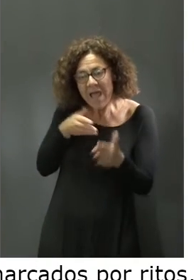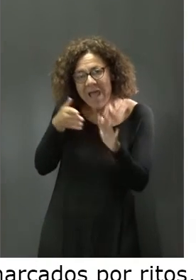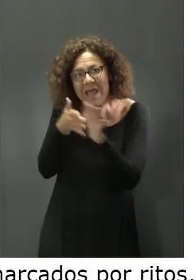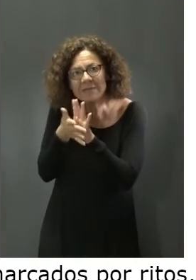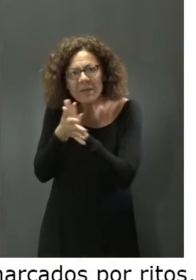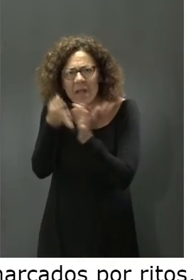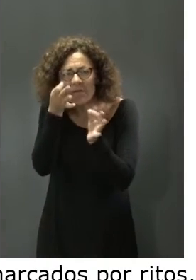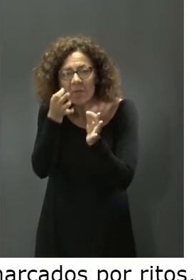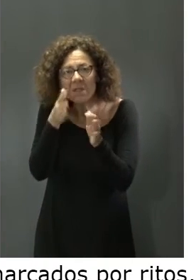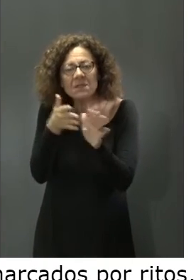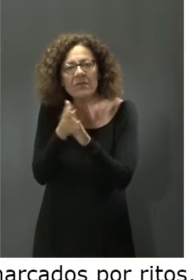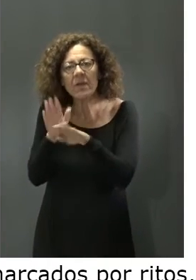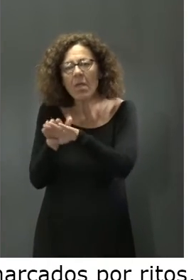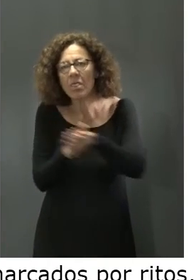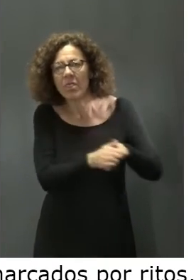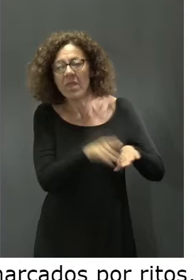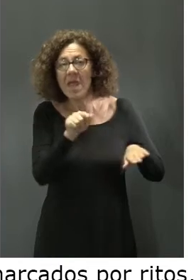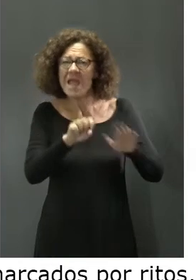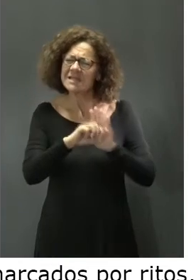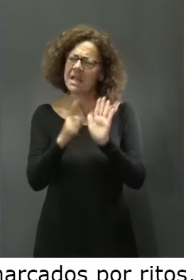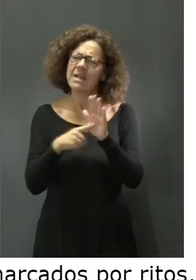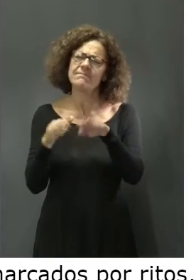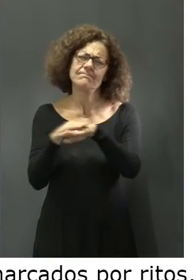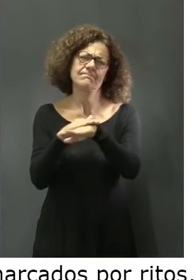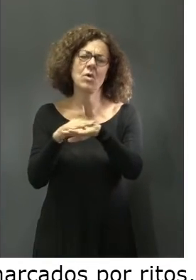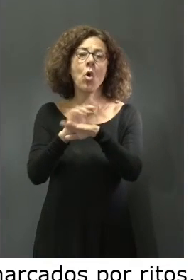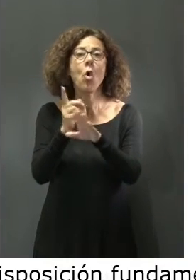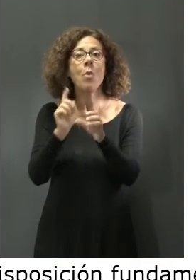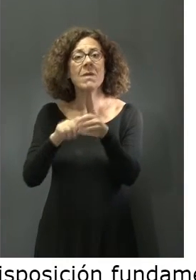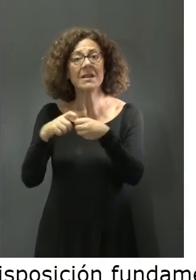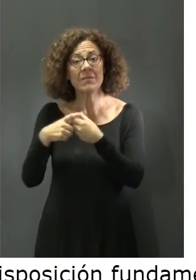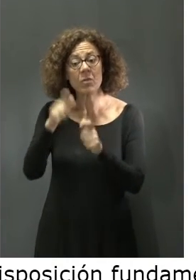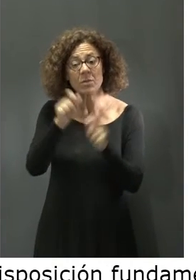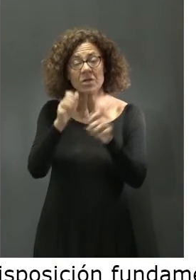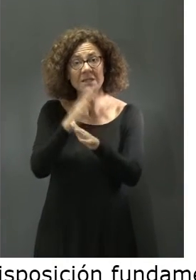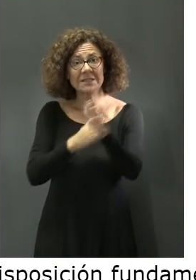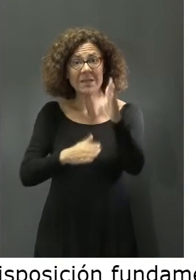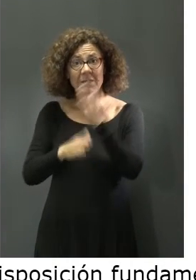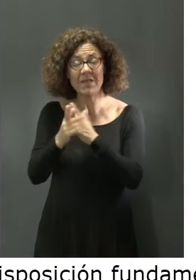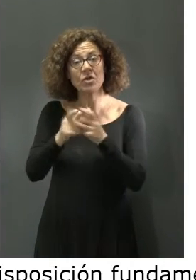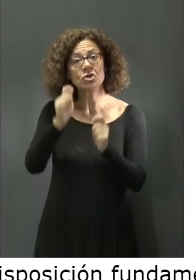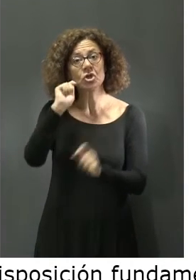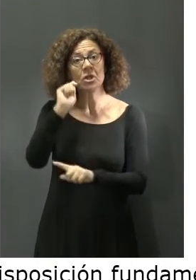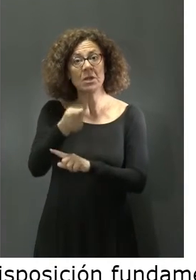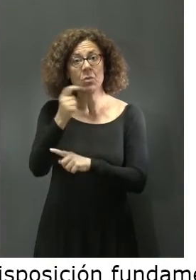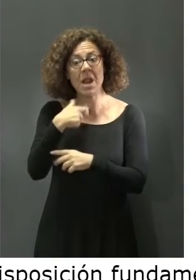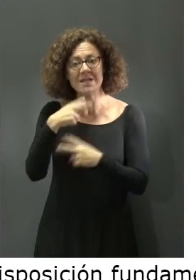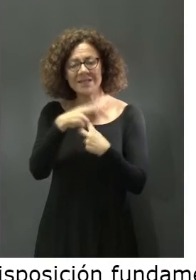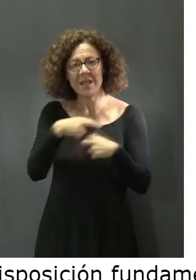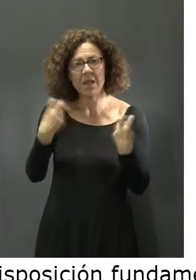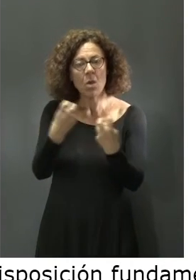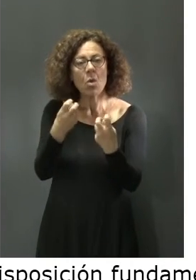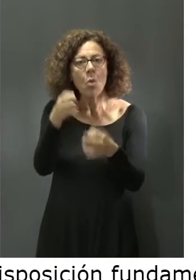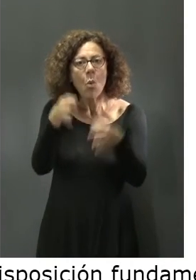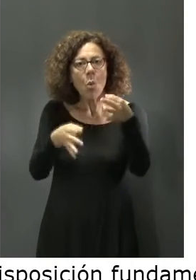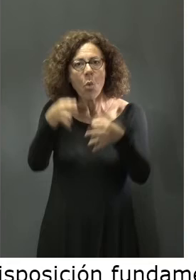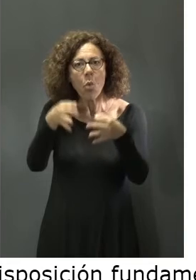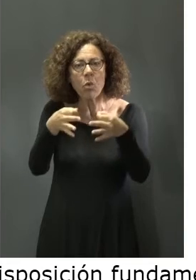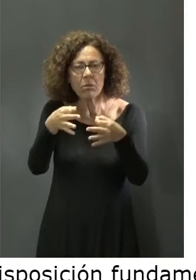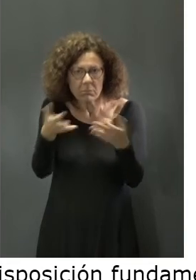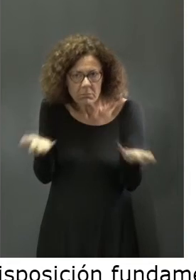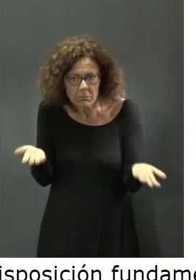era ignorado, como digo. Esta ley ha sido esencial. O la participación de las personas con discapacidad en los tribunales del jurado, ¿por qué no van a poder